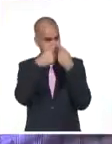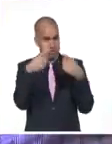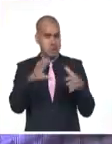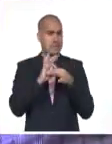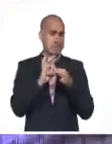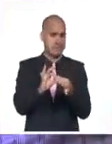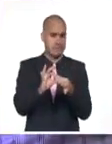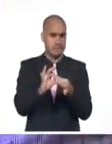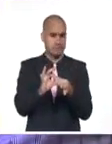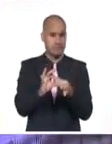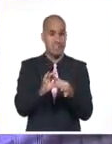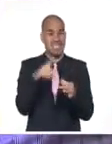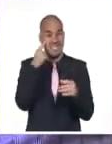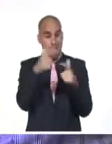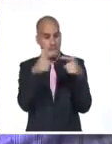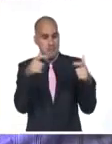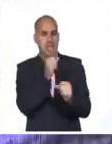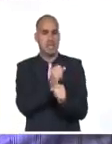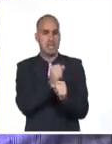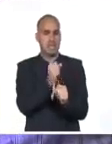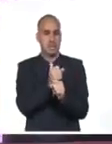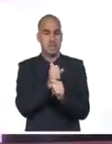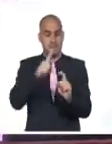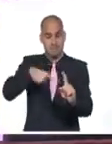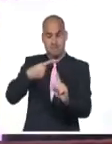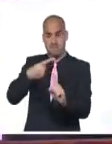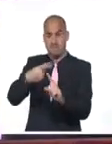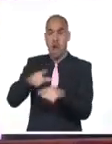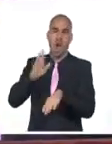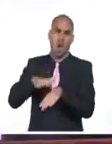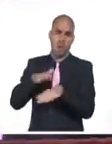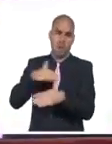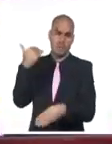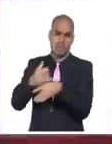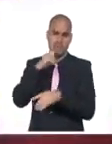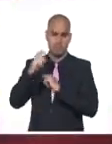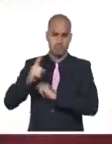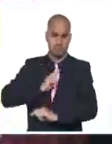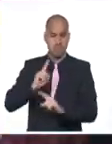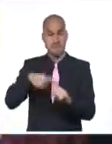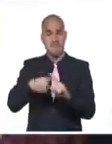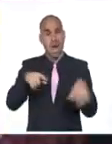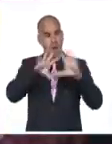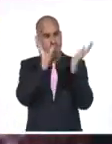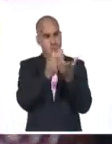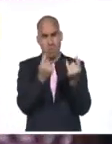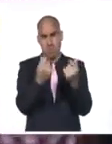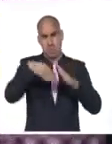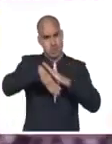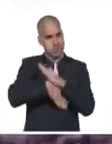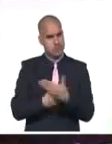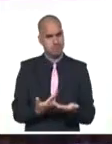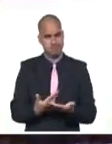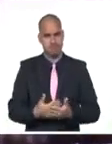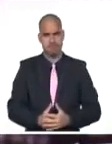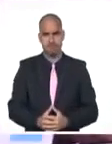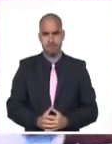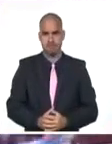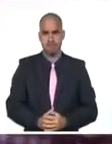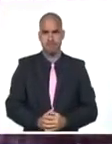el escenario laboral, arreciada por el bloqueo y las tensiones en la economía mundial. Sobre el rol protagónico